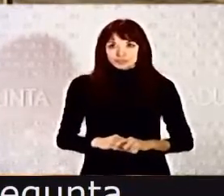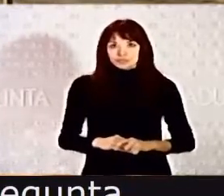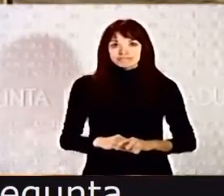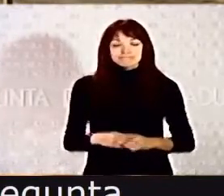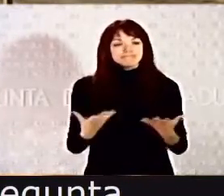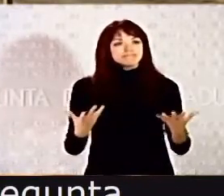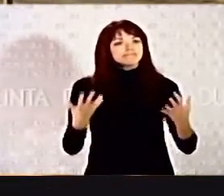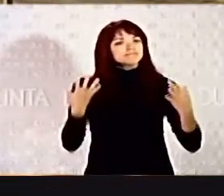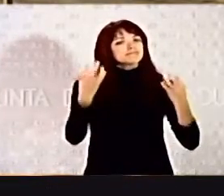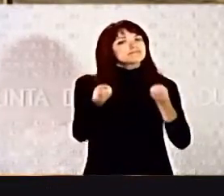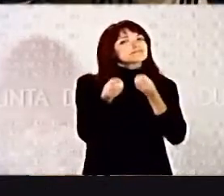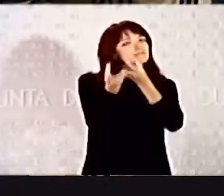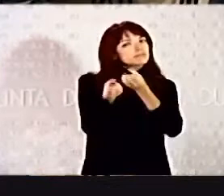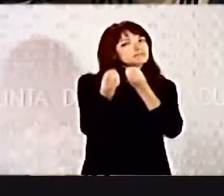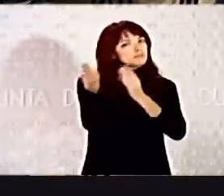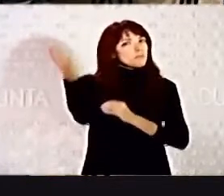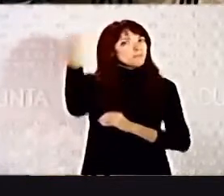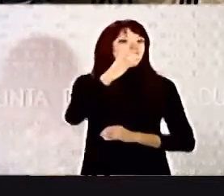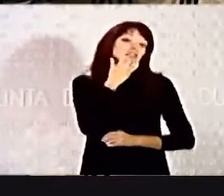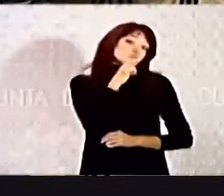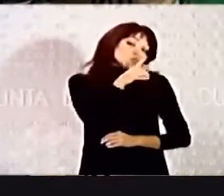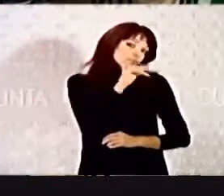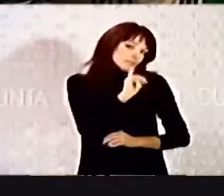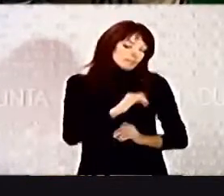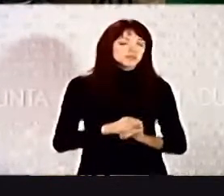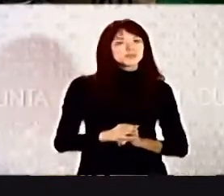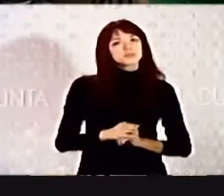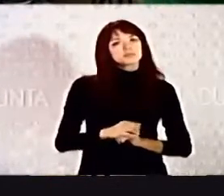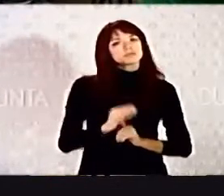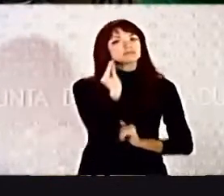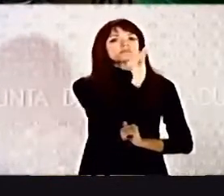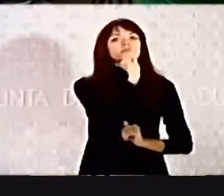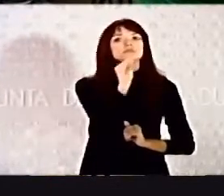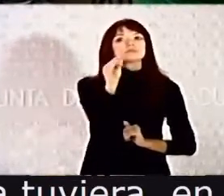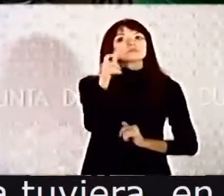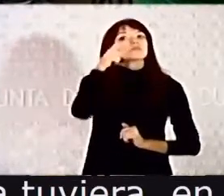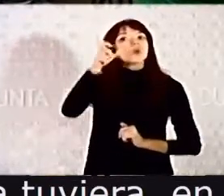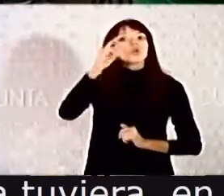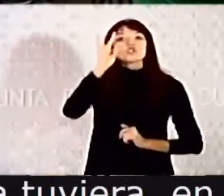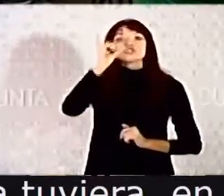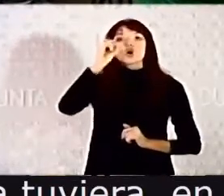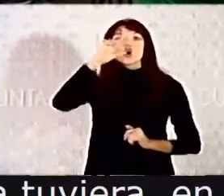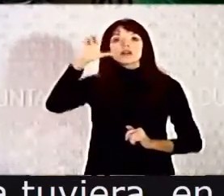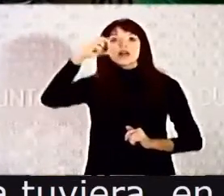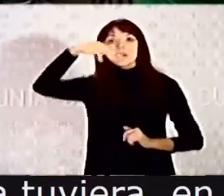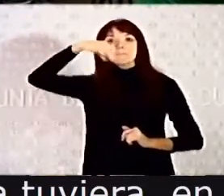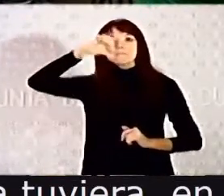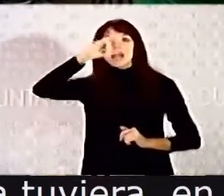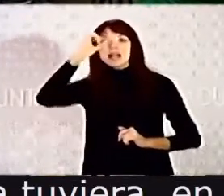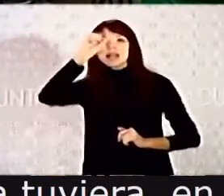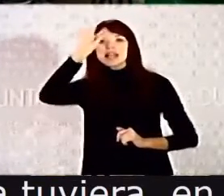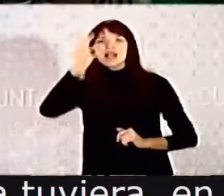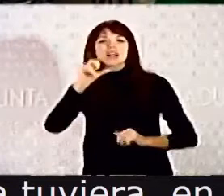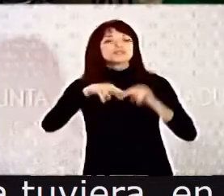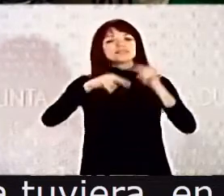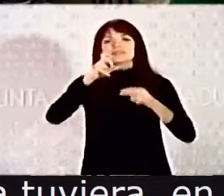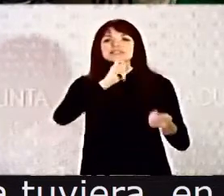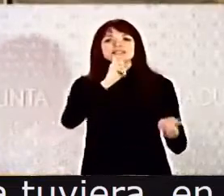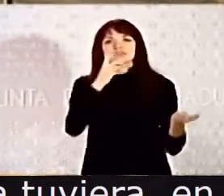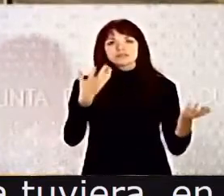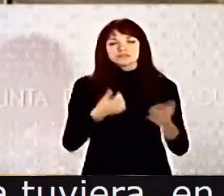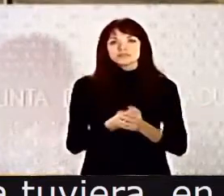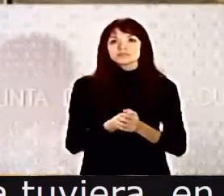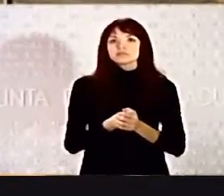Simplemente por ampliar información, si la tuviera, ¿en qué va a consistir esta obra de Torremejía de abastecimiento? Tengo